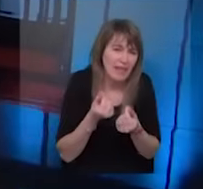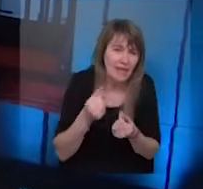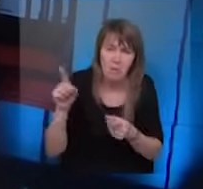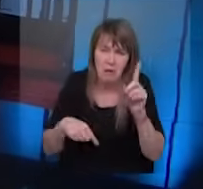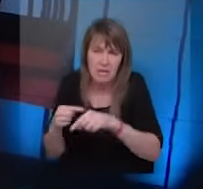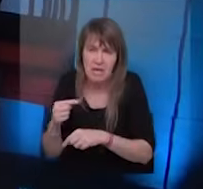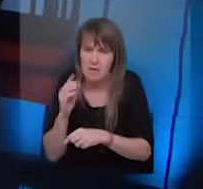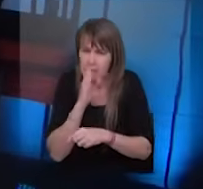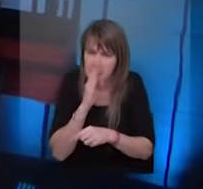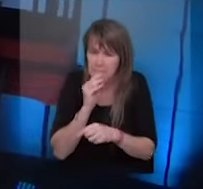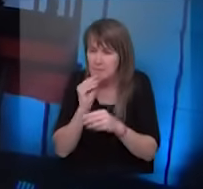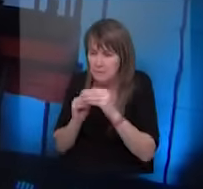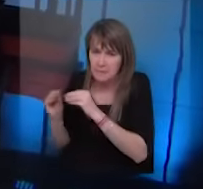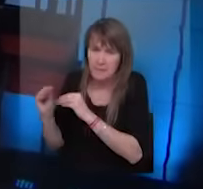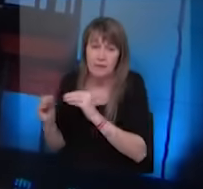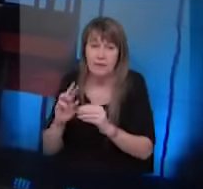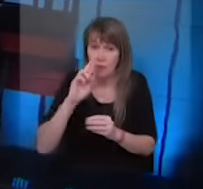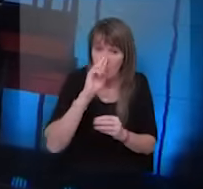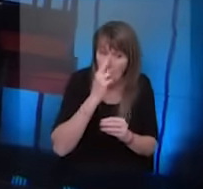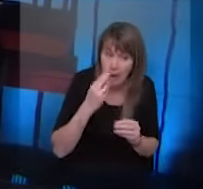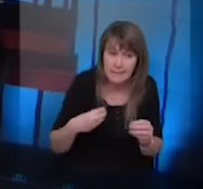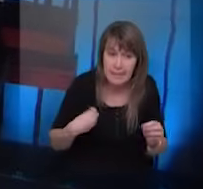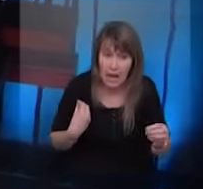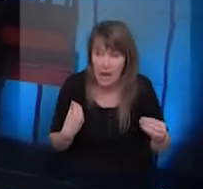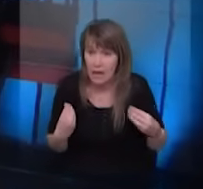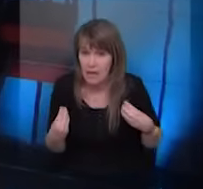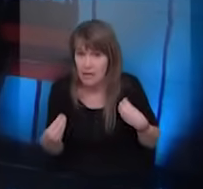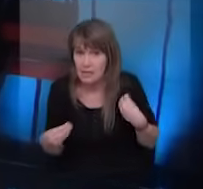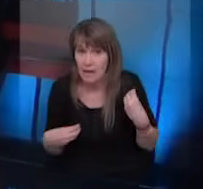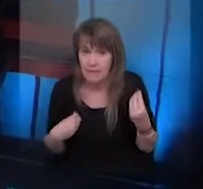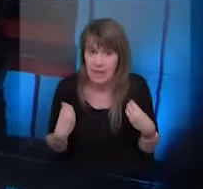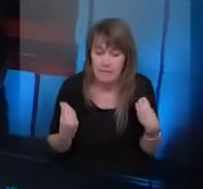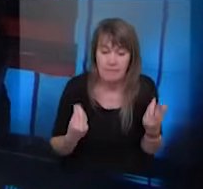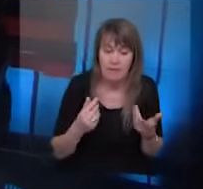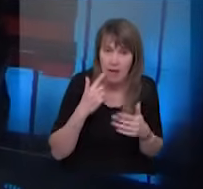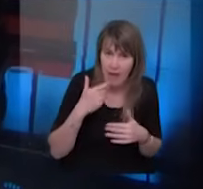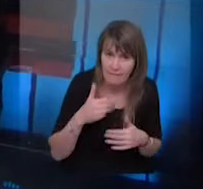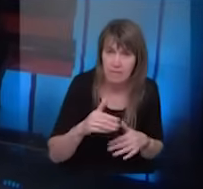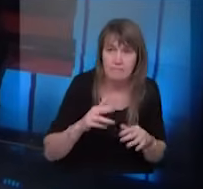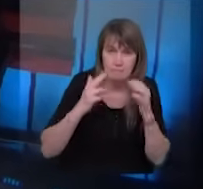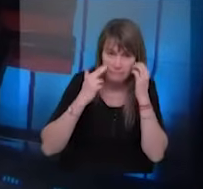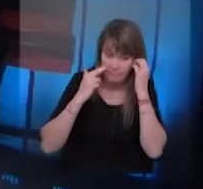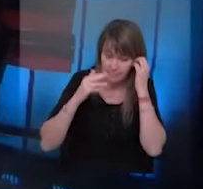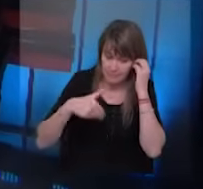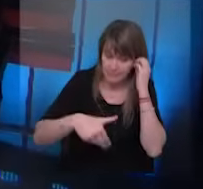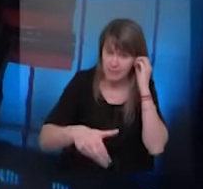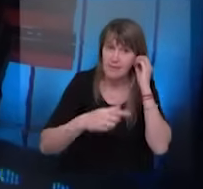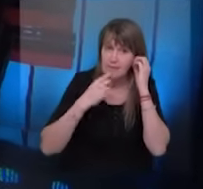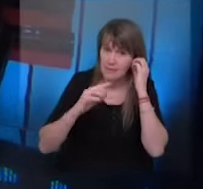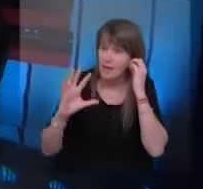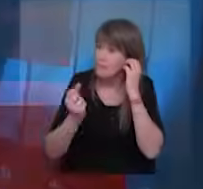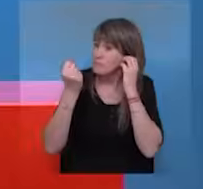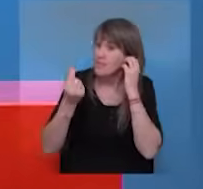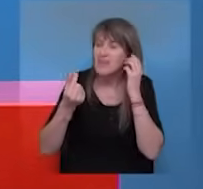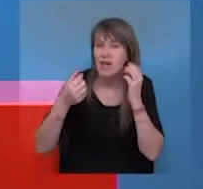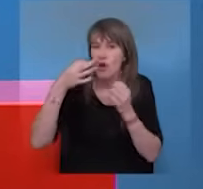Uruguay se viene salvando pero no tenemos que sorprendernos si hoy o mañana hay un escándalo porque apareció dinero del